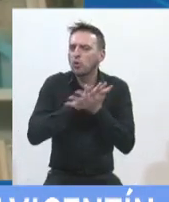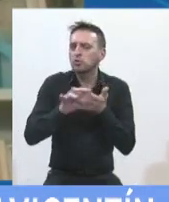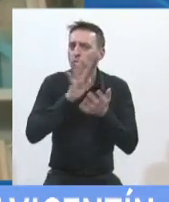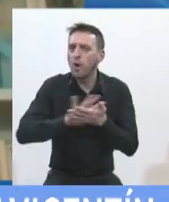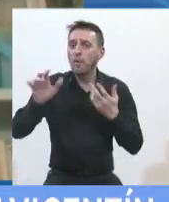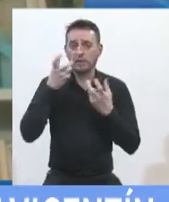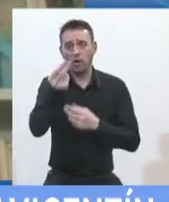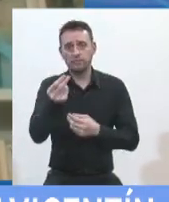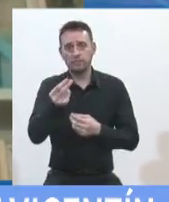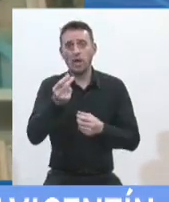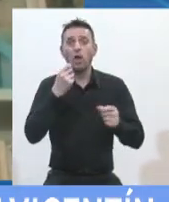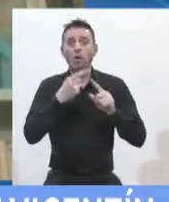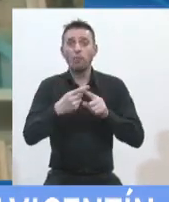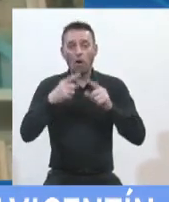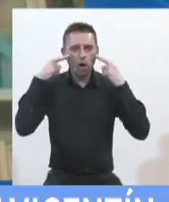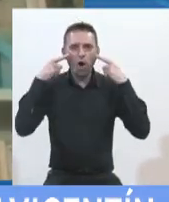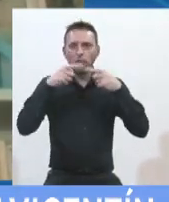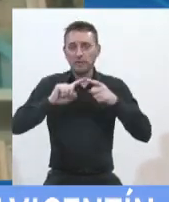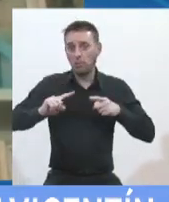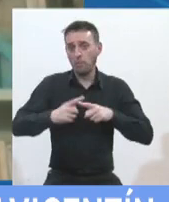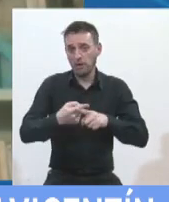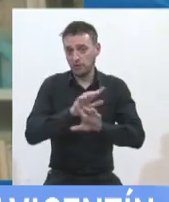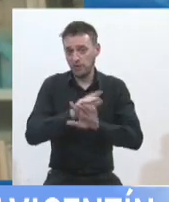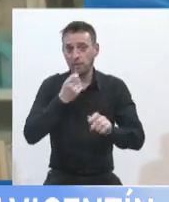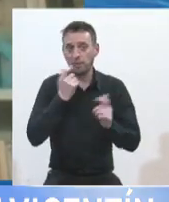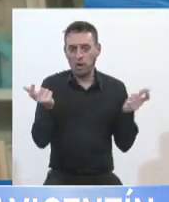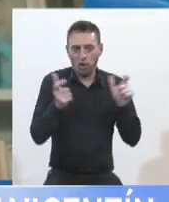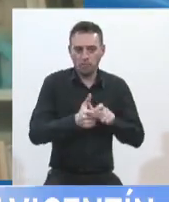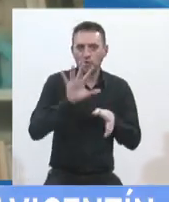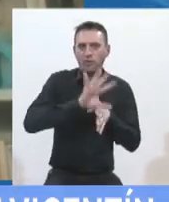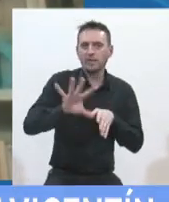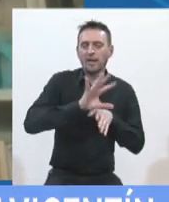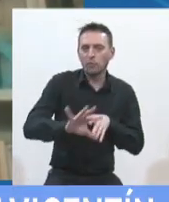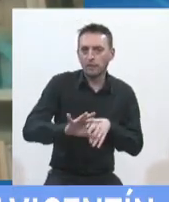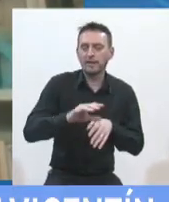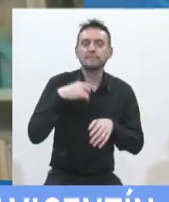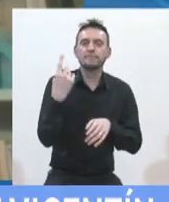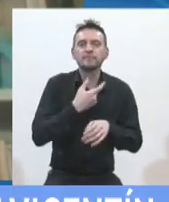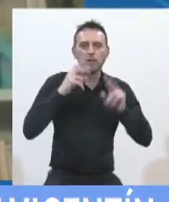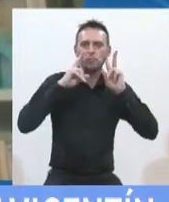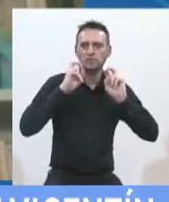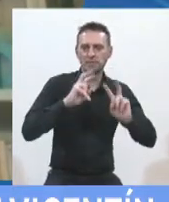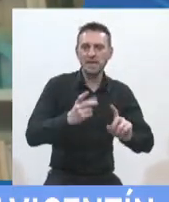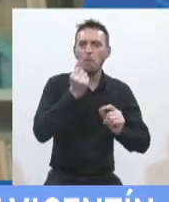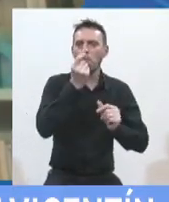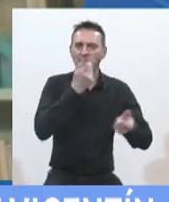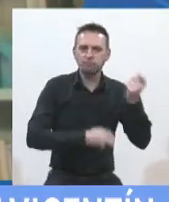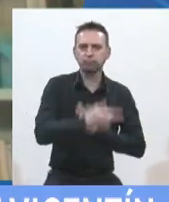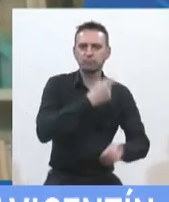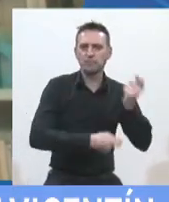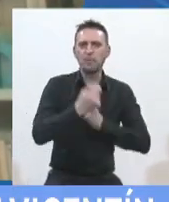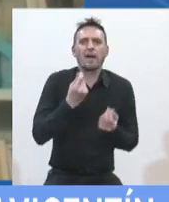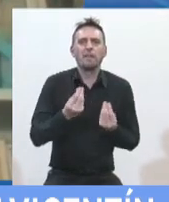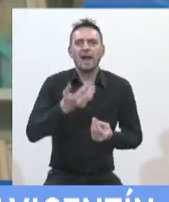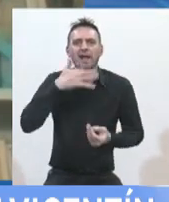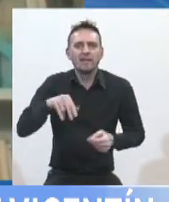lo hacemos con motivos políticos porque por ejemplo en la en la comisión de deuda tratamos de extender el análisis de la fuga de capitales para entender este